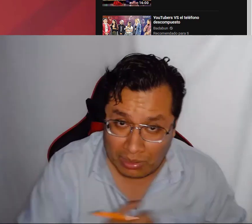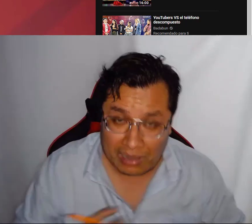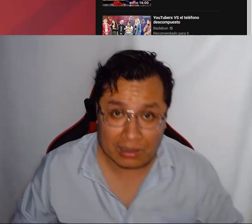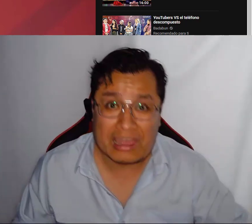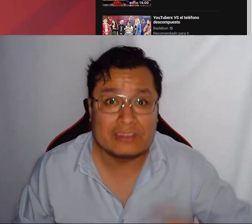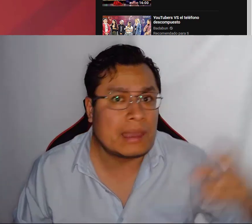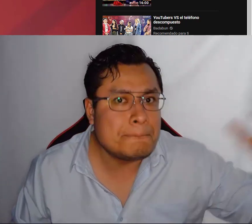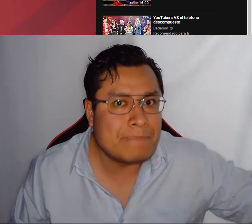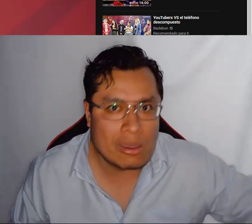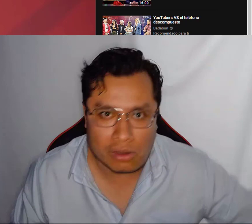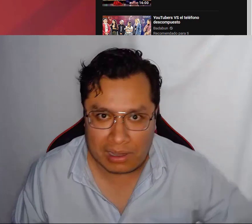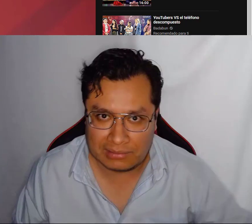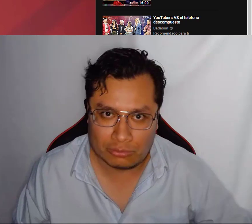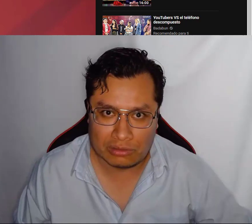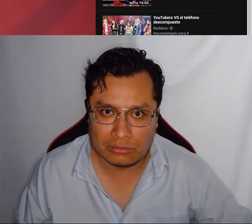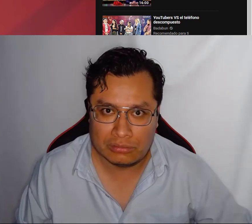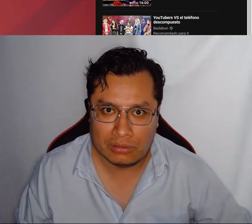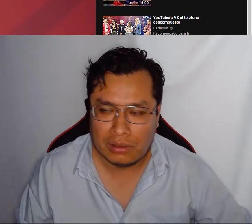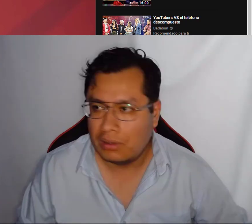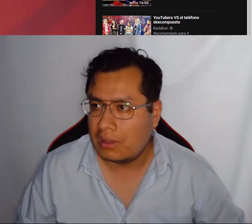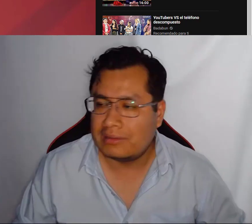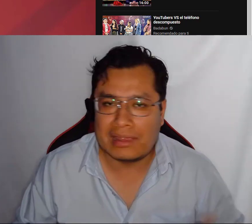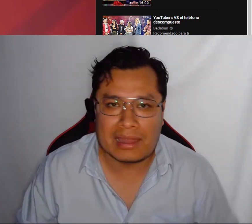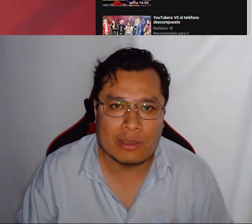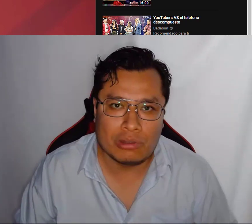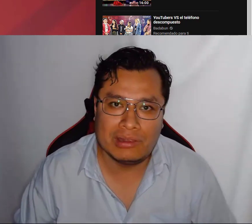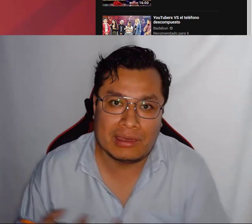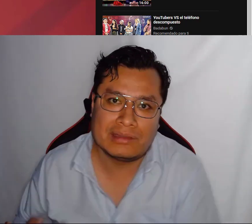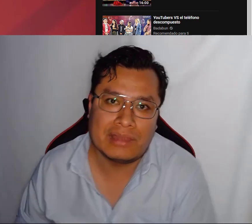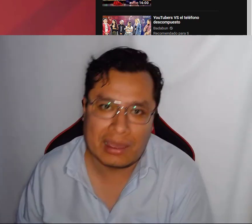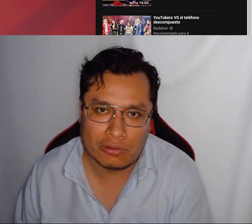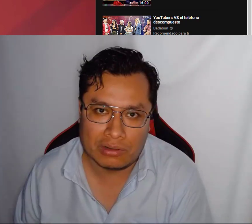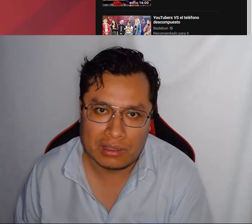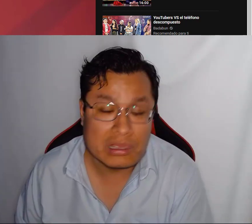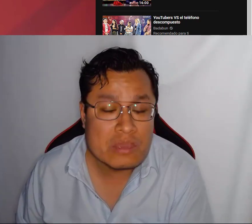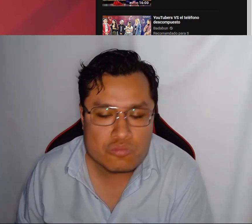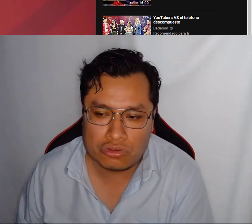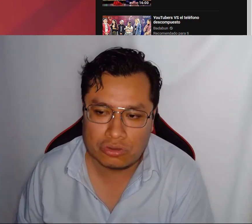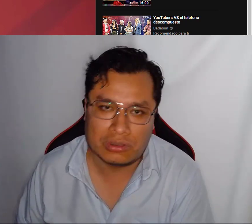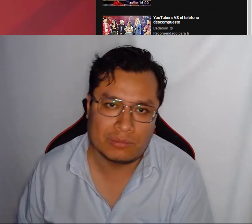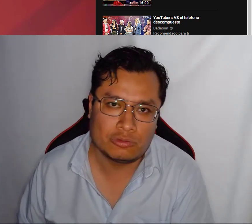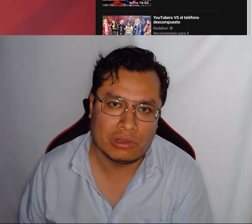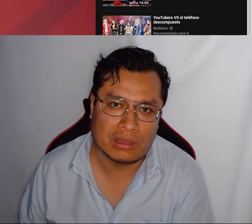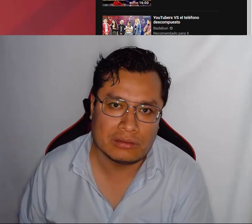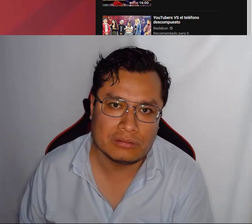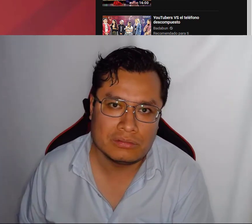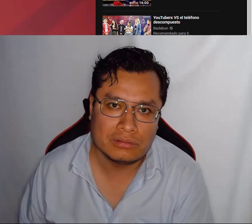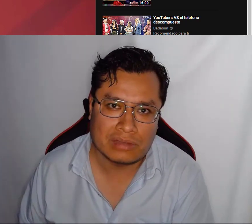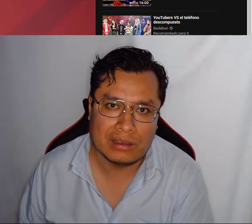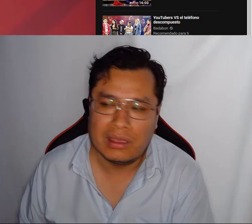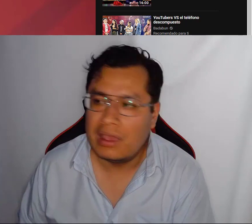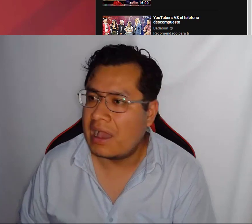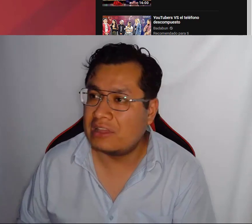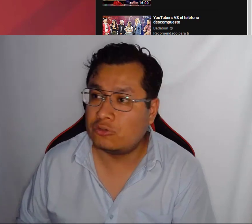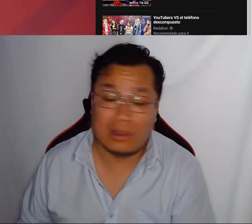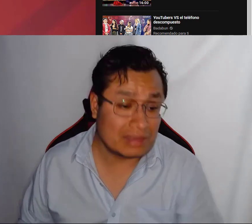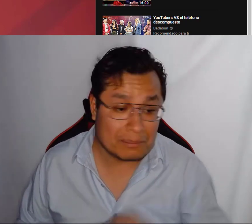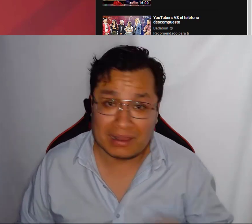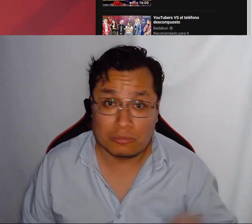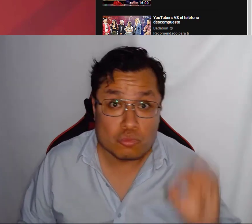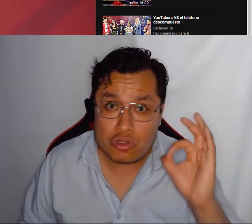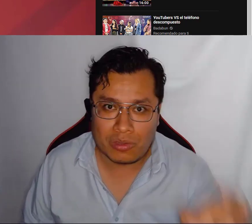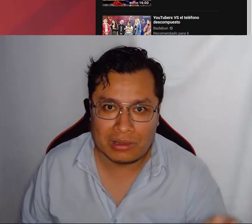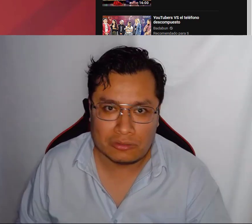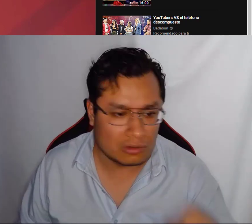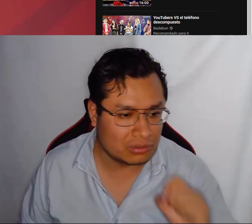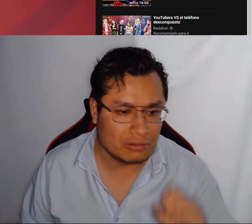otro lugar que están peor la situación se darían cuenta de que están en la gloria y muchos nos daríamos cuenta de eso saleh hay escuelas